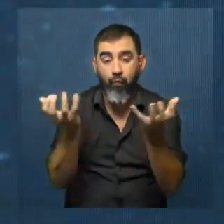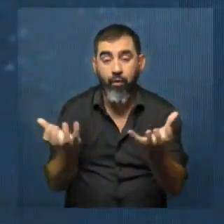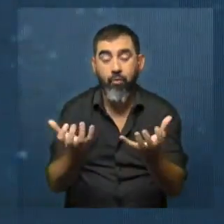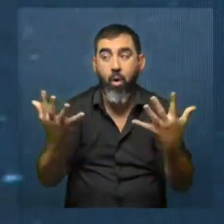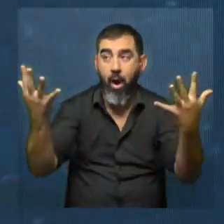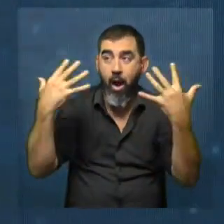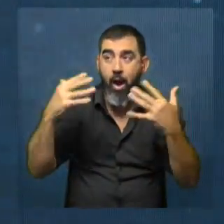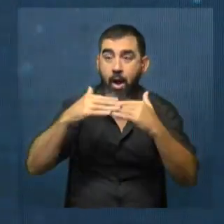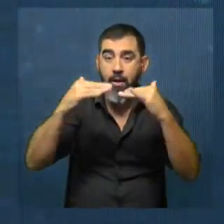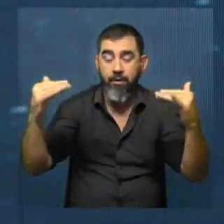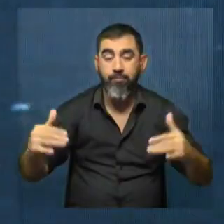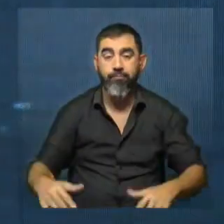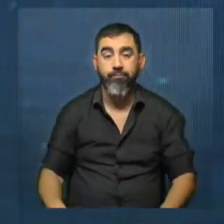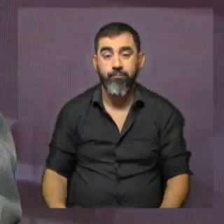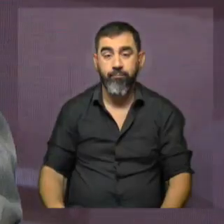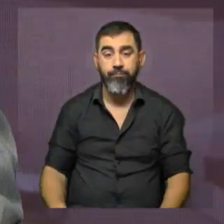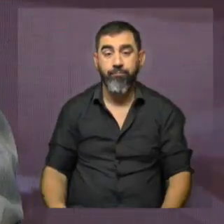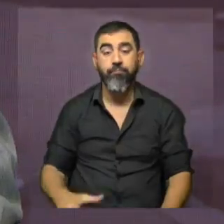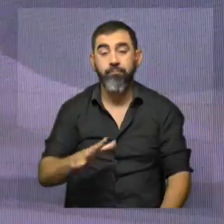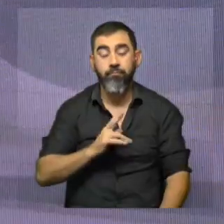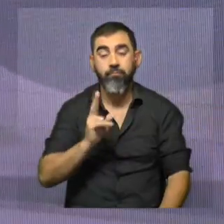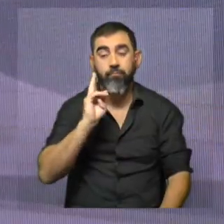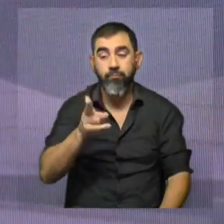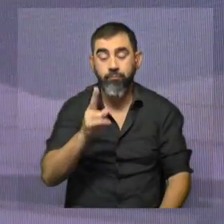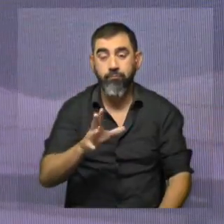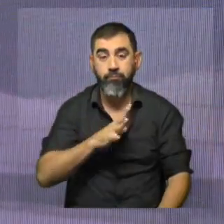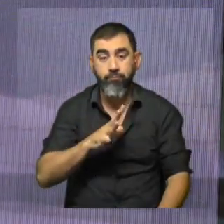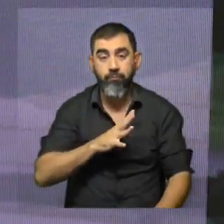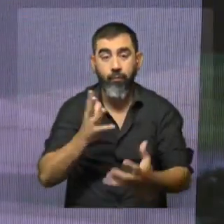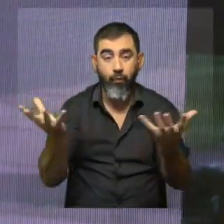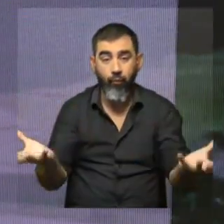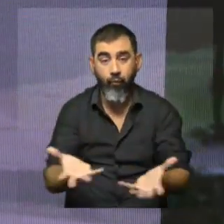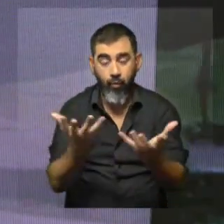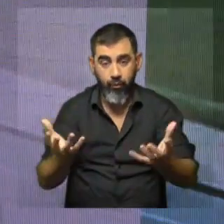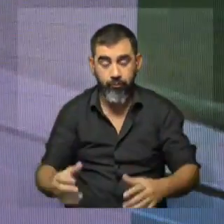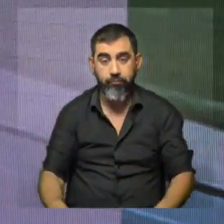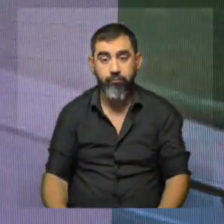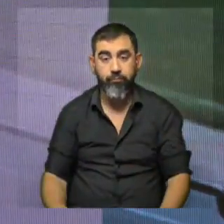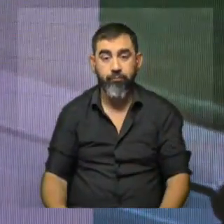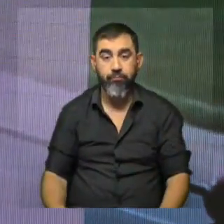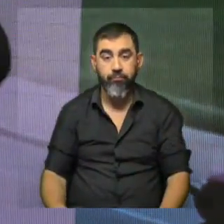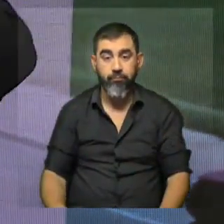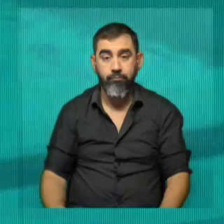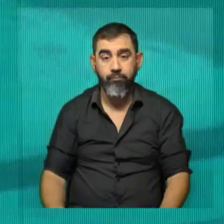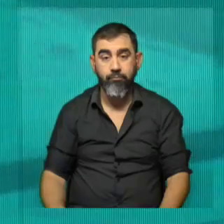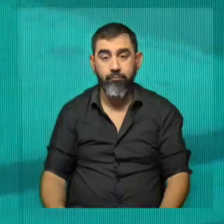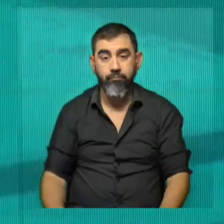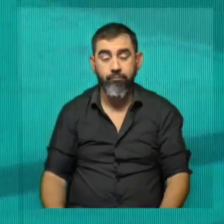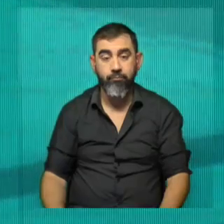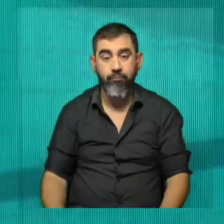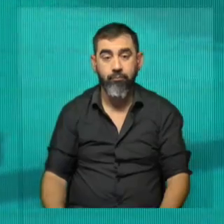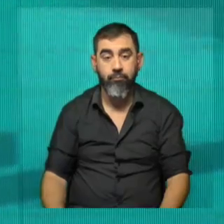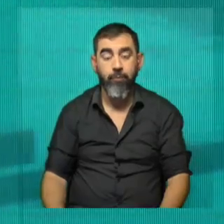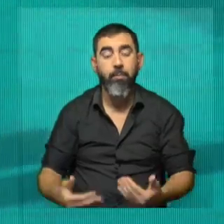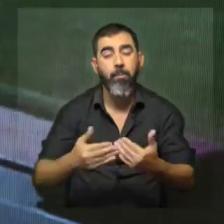aire libre. No, hay restricción. Restricción total. Restricción, ¿no? El viejo edicto del fuego. No sé si sigue llamando. Que fue actualizado en el